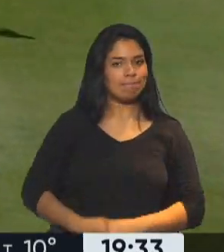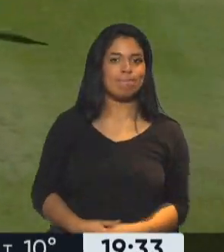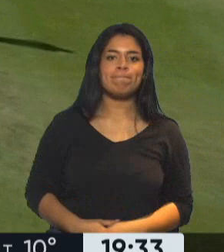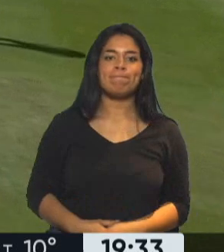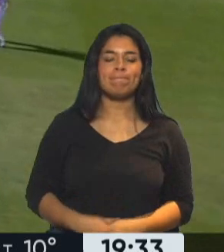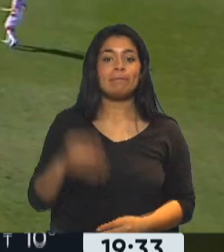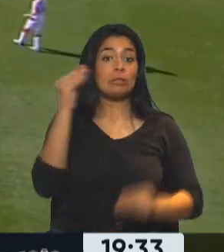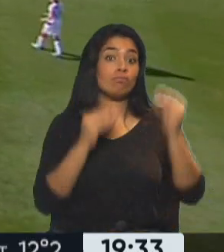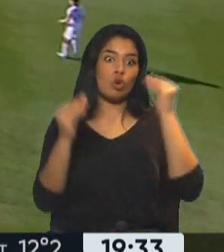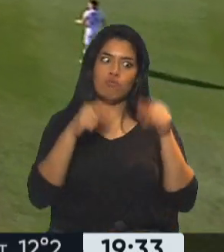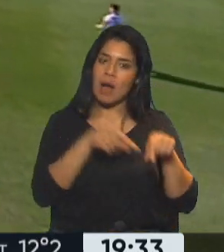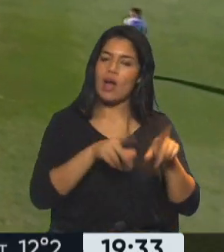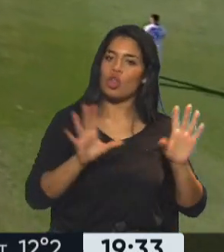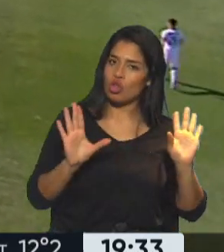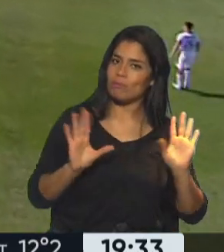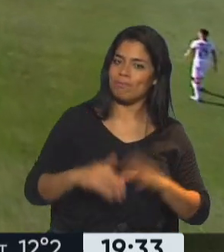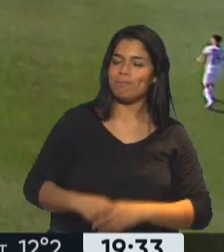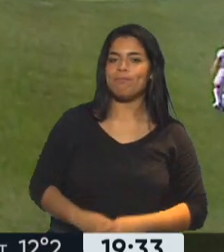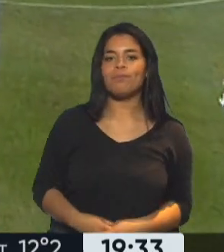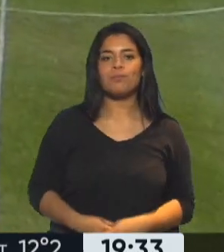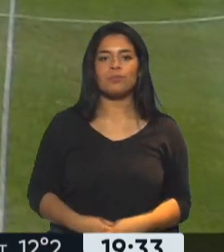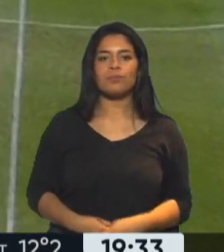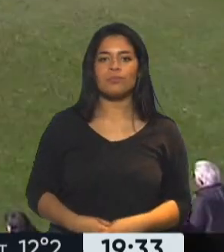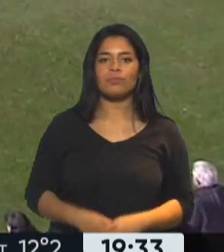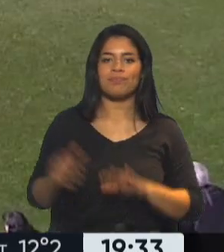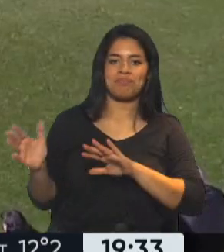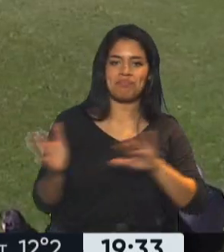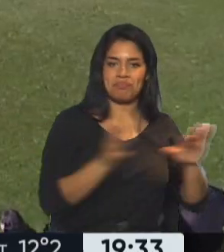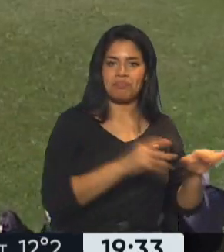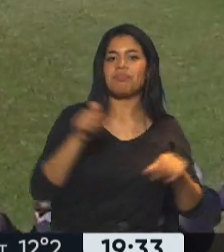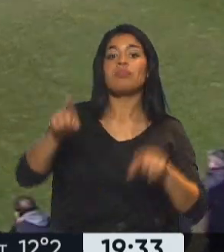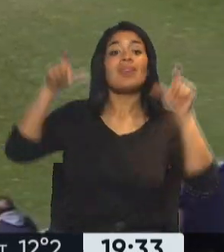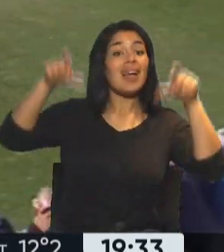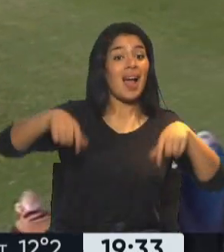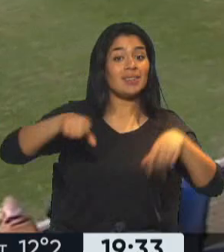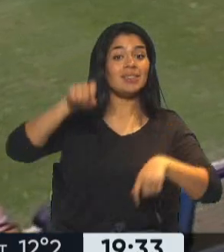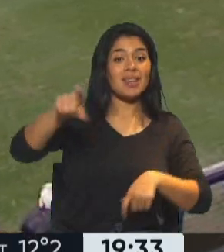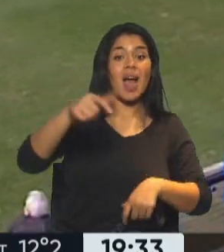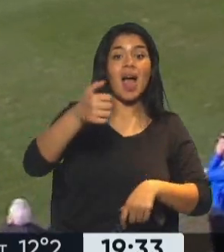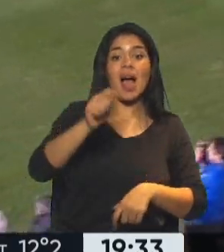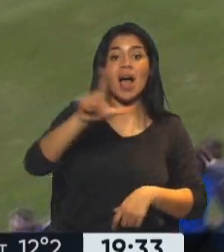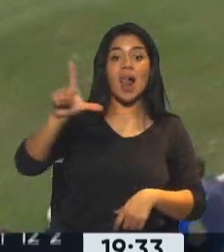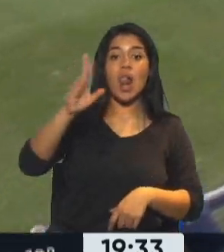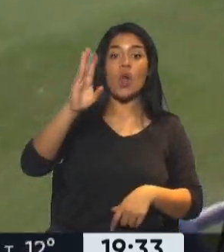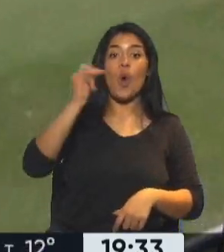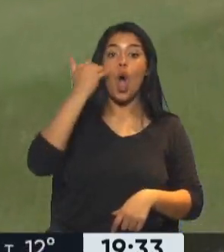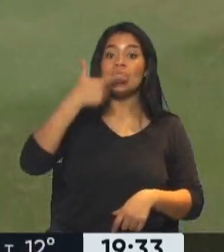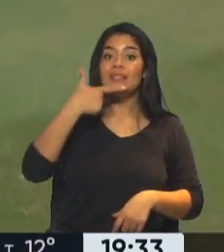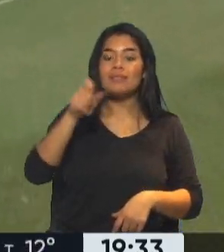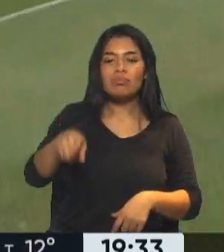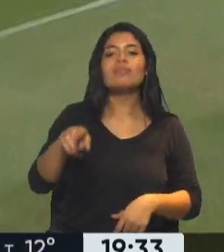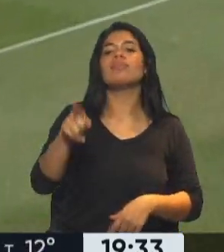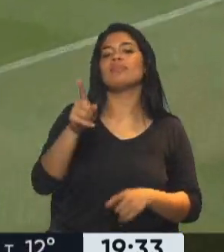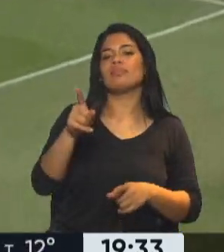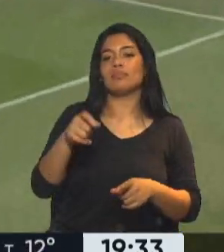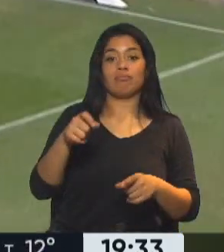una preocupación futbolística bastante importante. Y en el Estadio All Boys, allí en el Malvinas, Argentina, el local Barracas se presentó ante